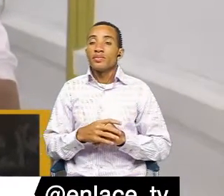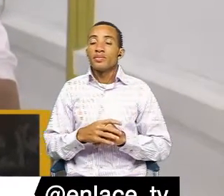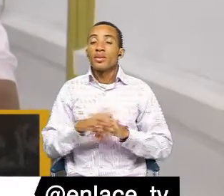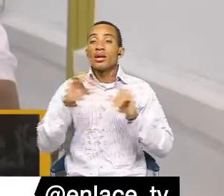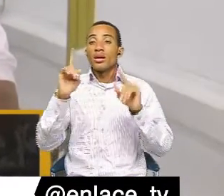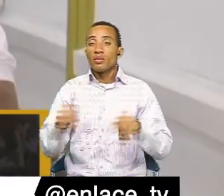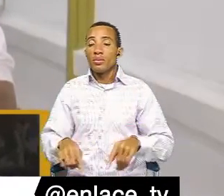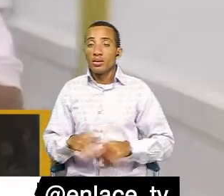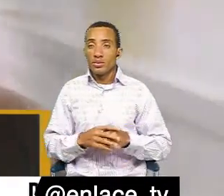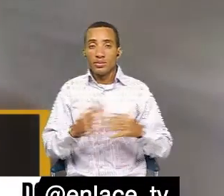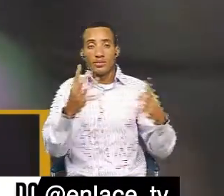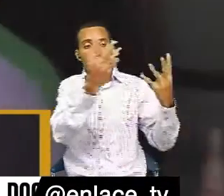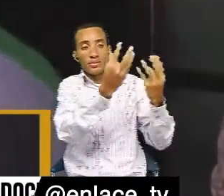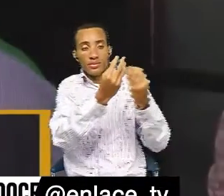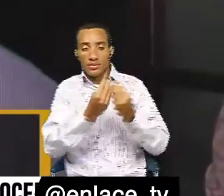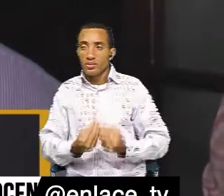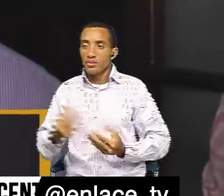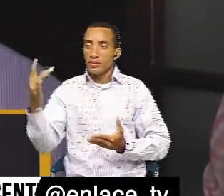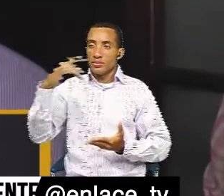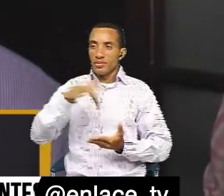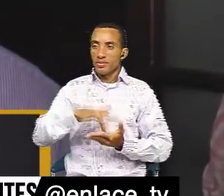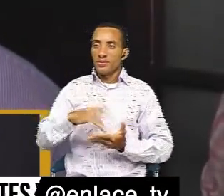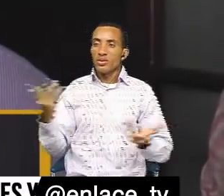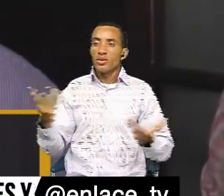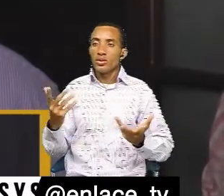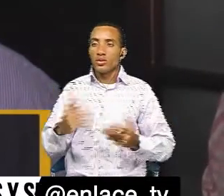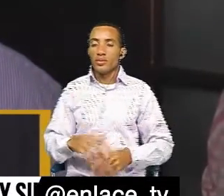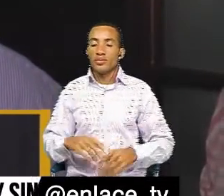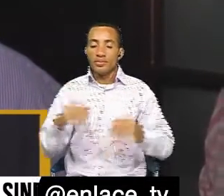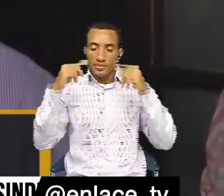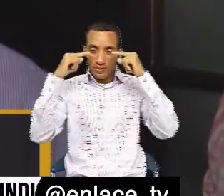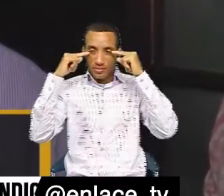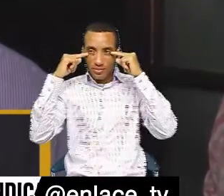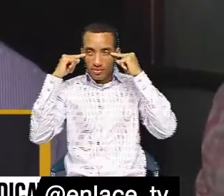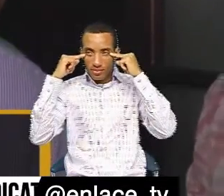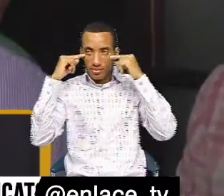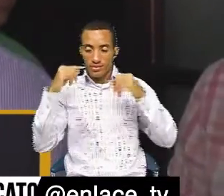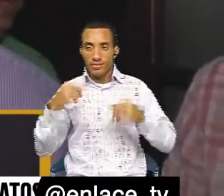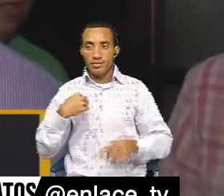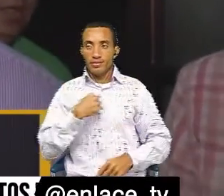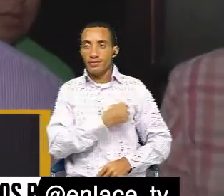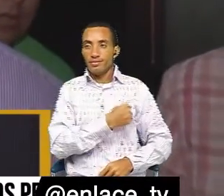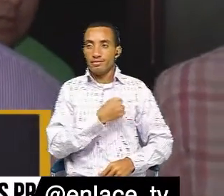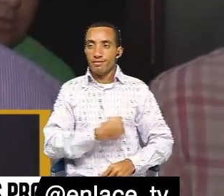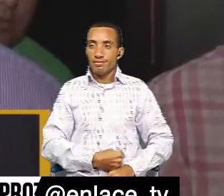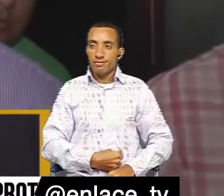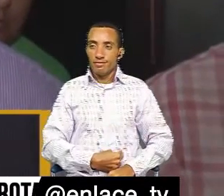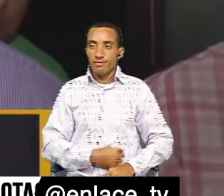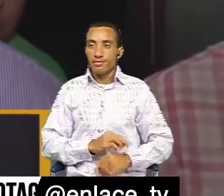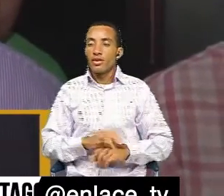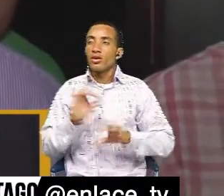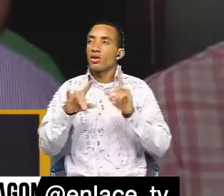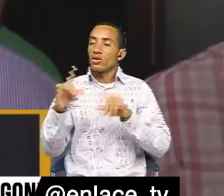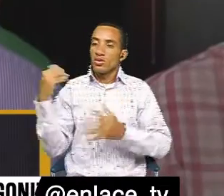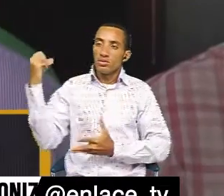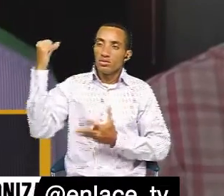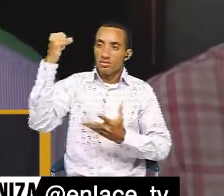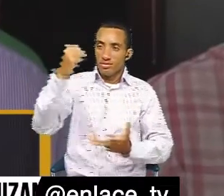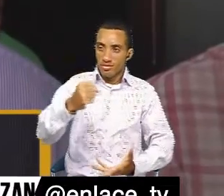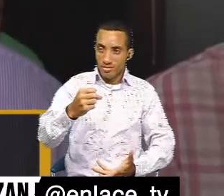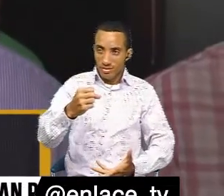comisión procedente de la China. Hoy tuvimos una grata visita, unos inversionistas chinos